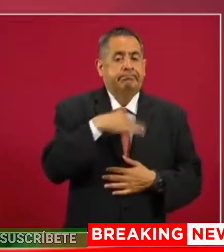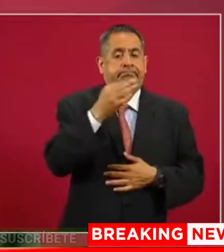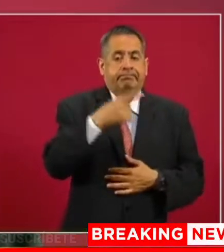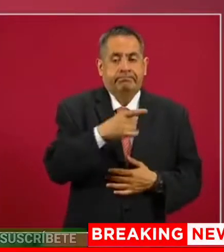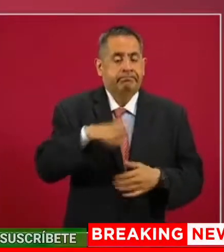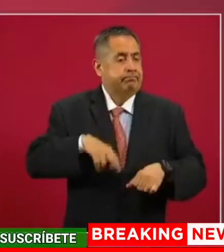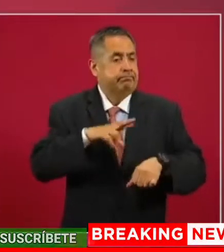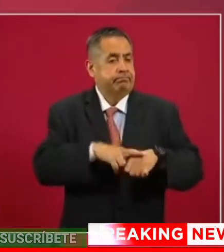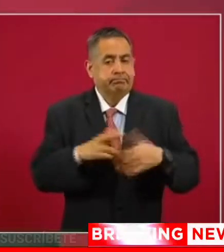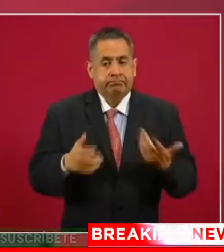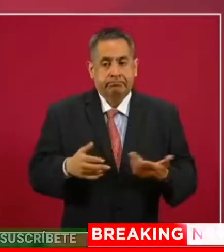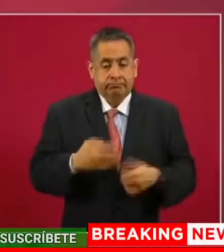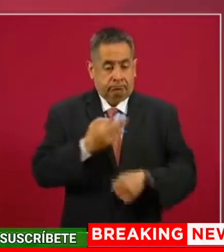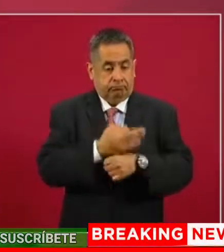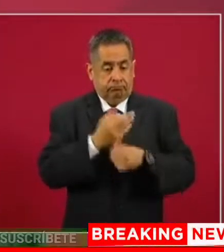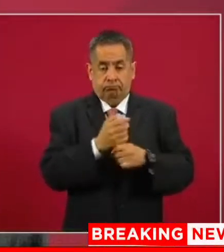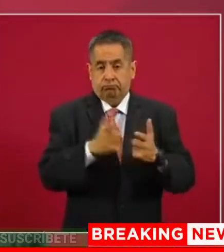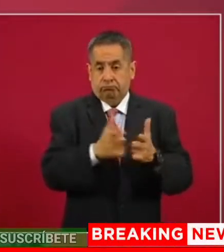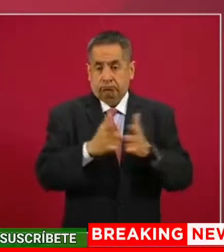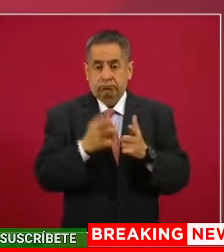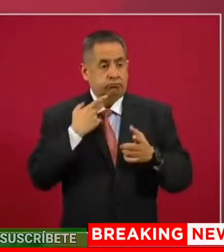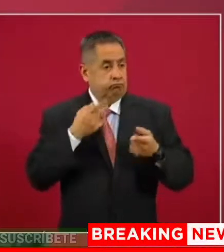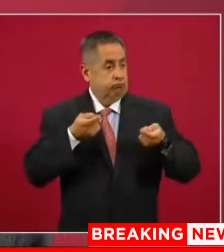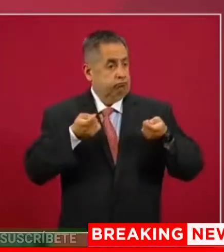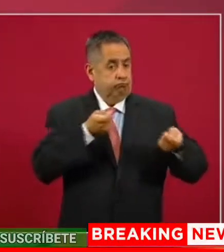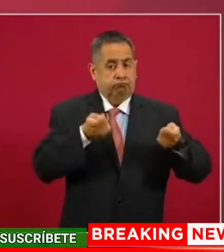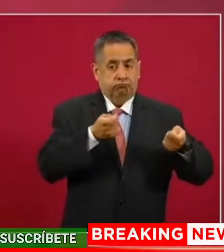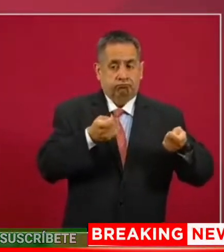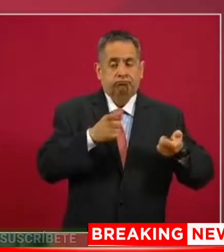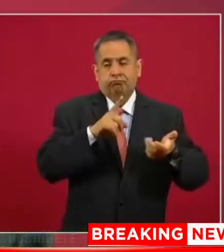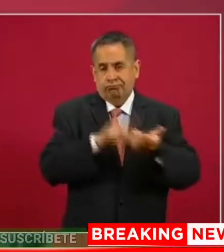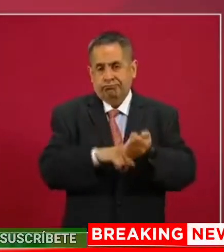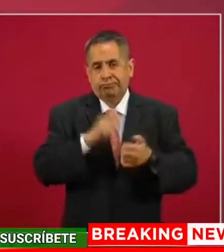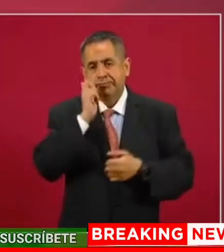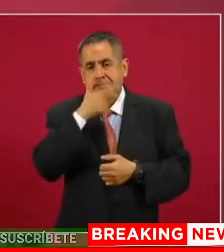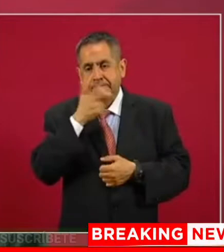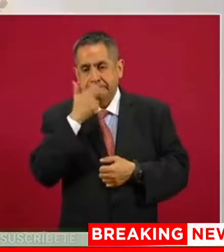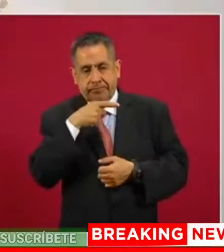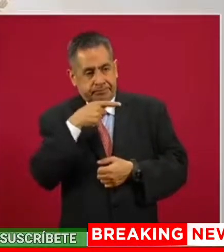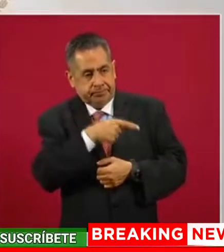y el partido que gobierna en Chihuahua